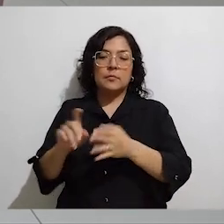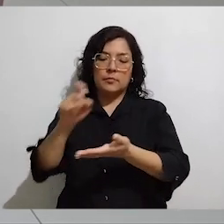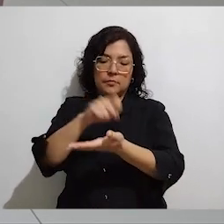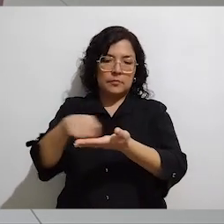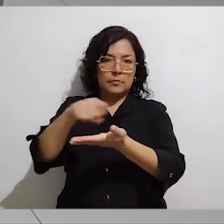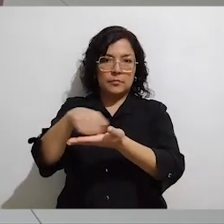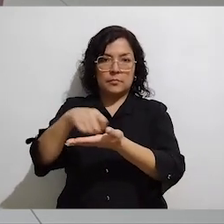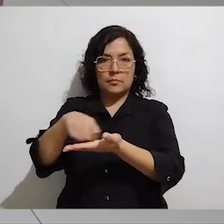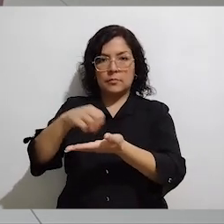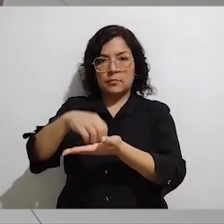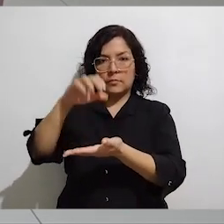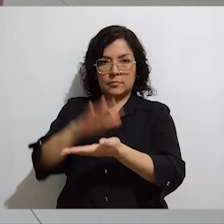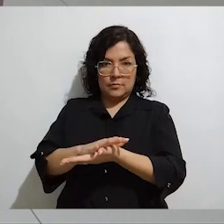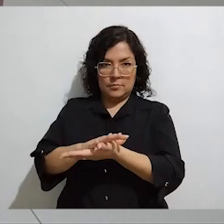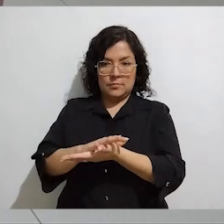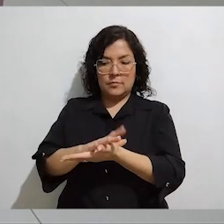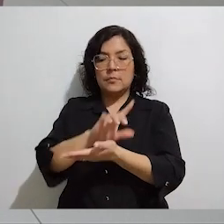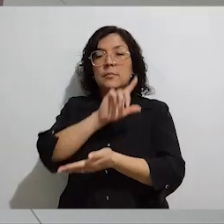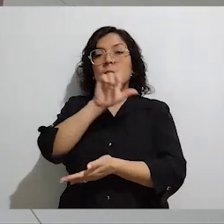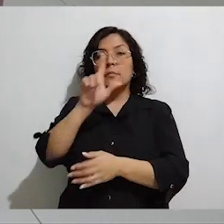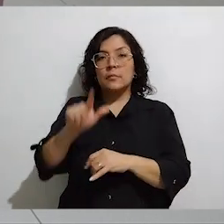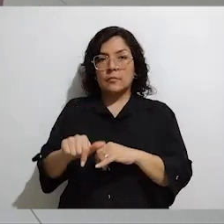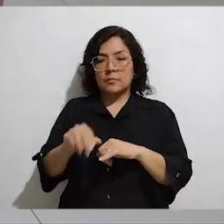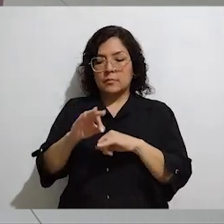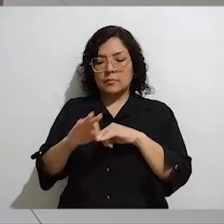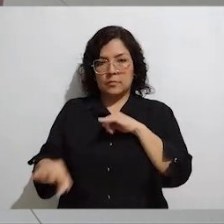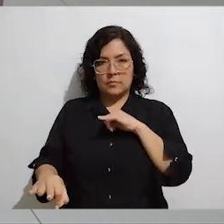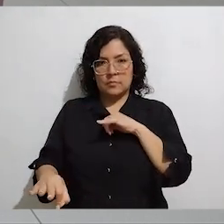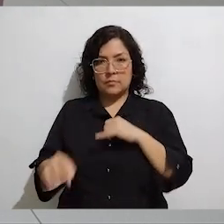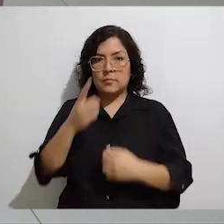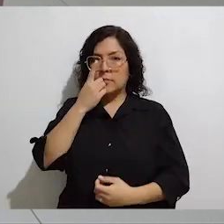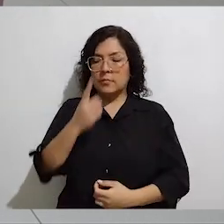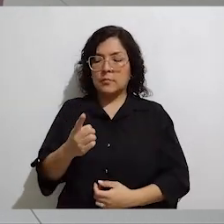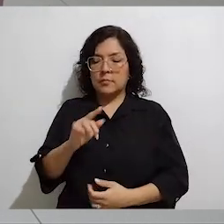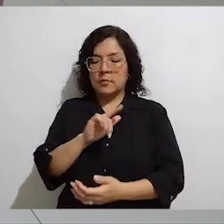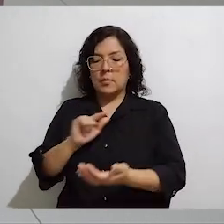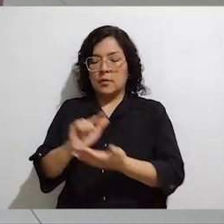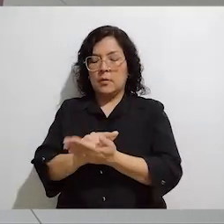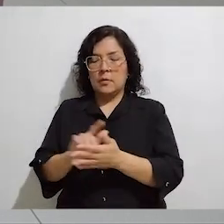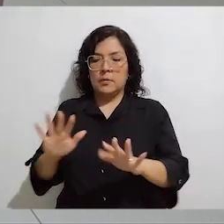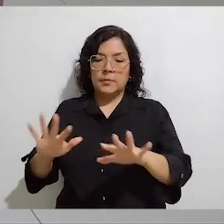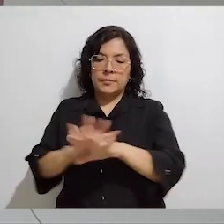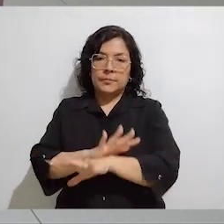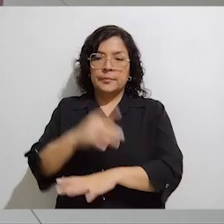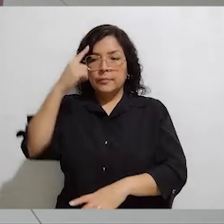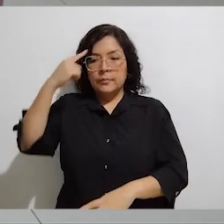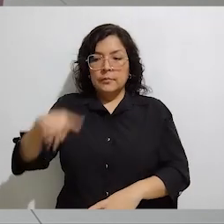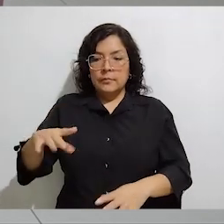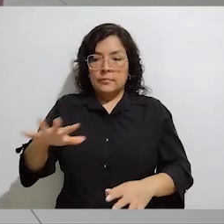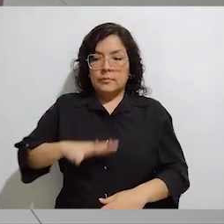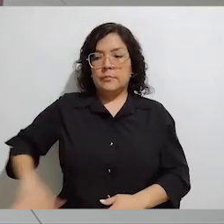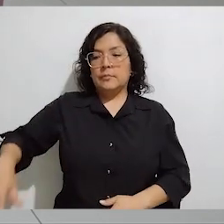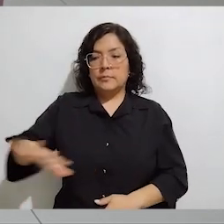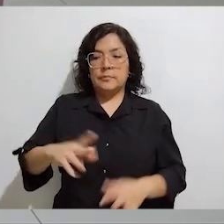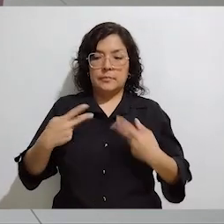esto es muy importante, que sea una reforma, una ley que pueda tener un impacto social, porque al final del